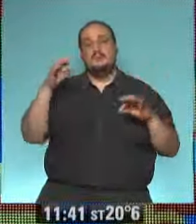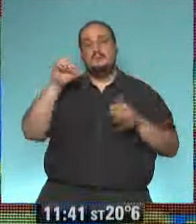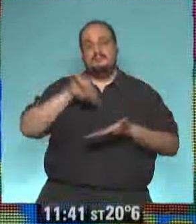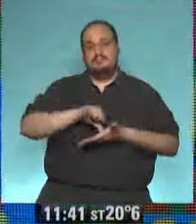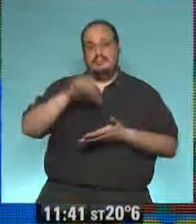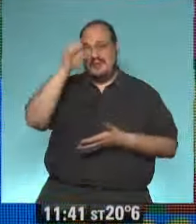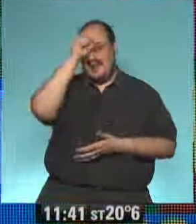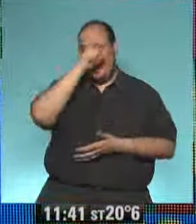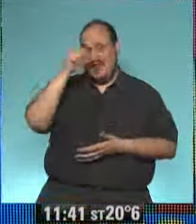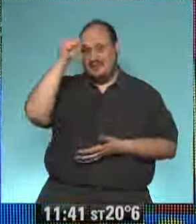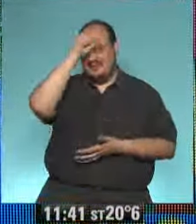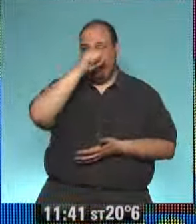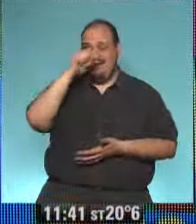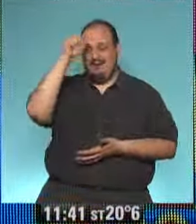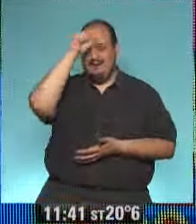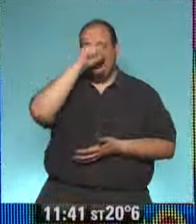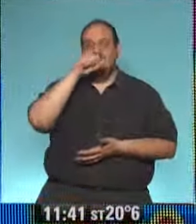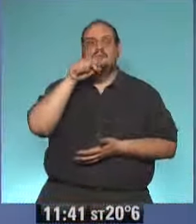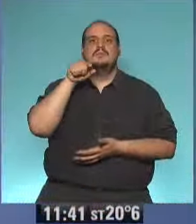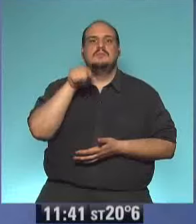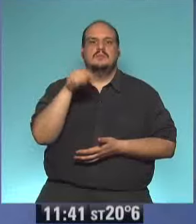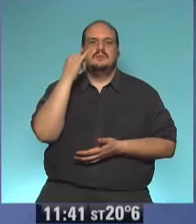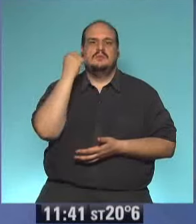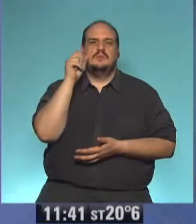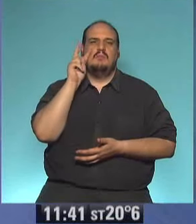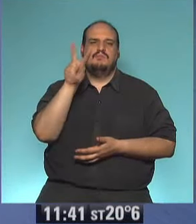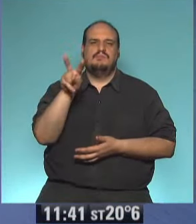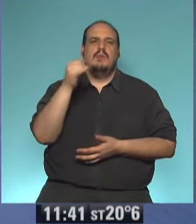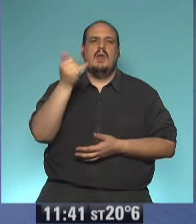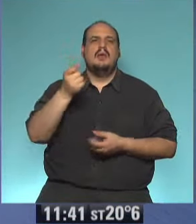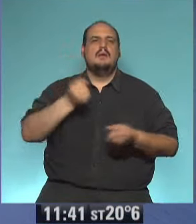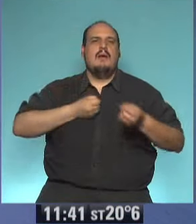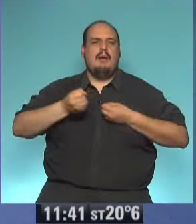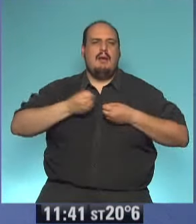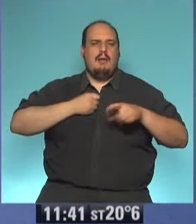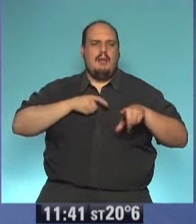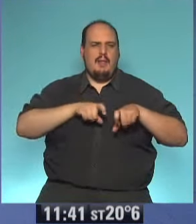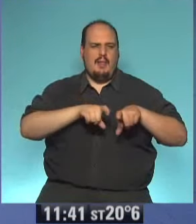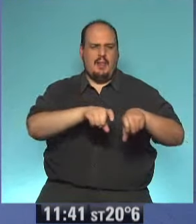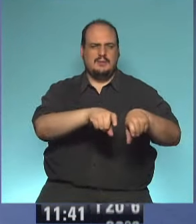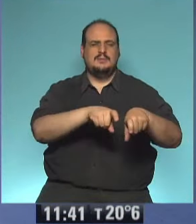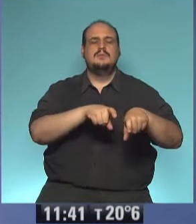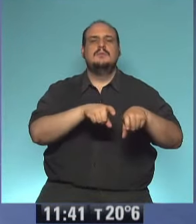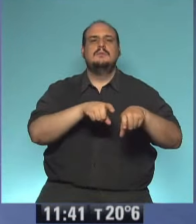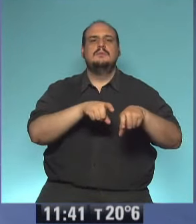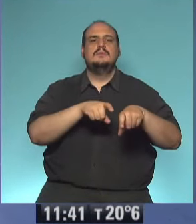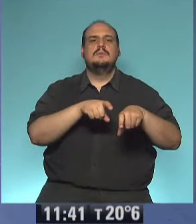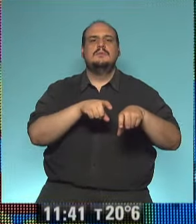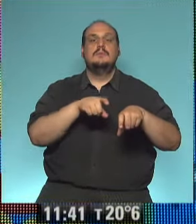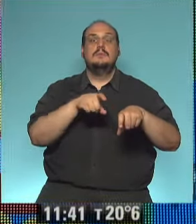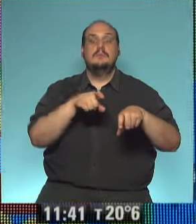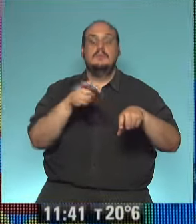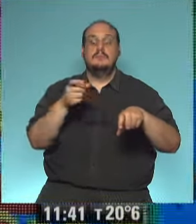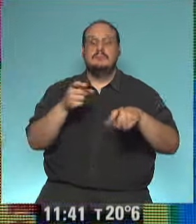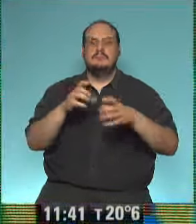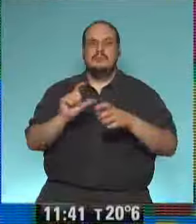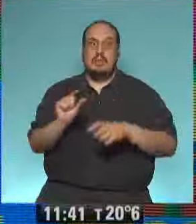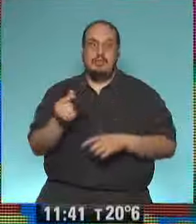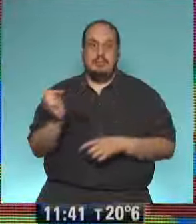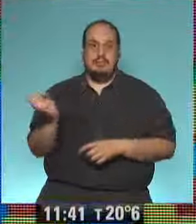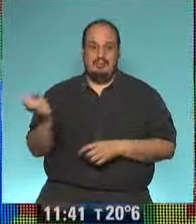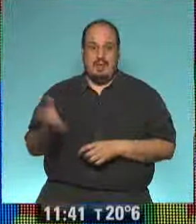Grecia y que, bueno, ahí ya tenemos, ¿no? Estas carreras con ay, algo. Uy, mirá, un dado. También, bueno,